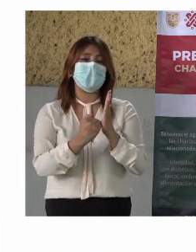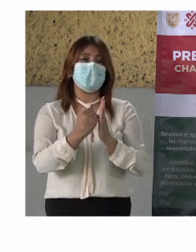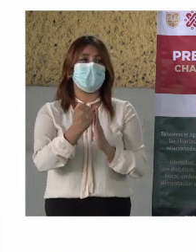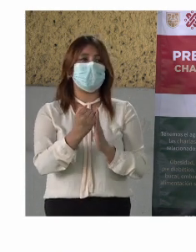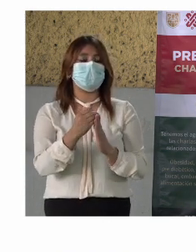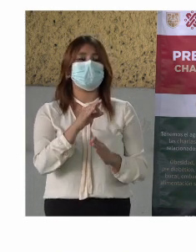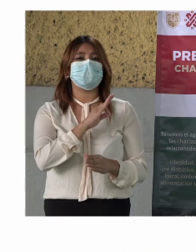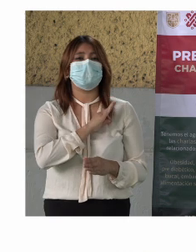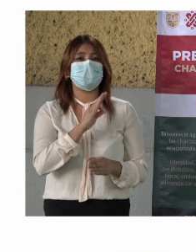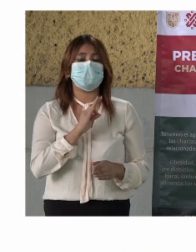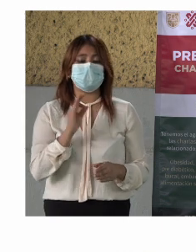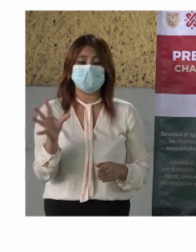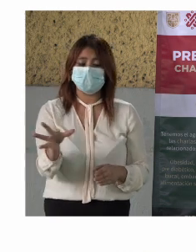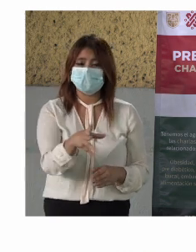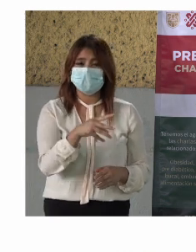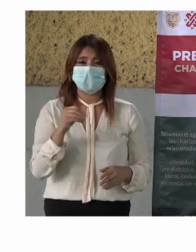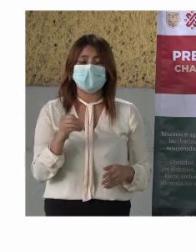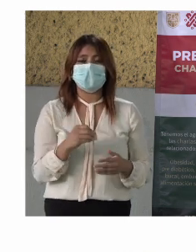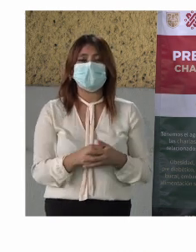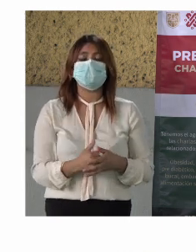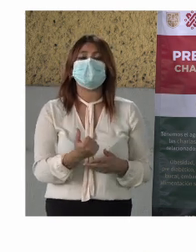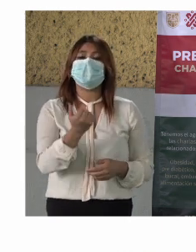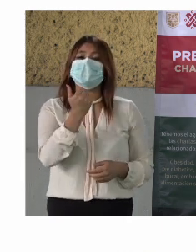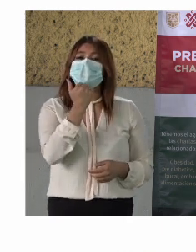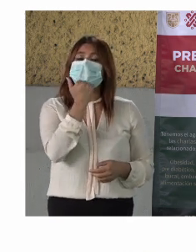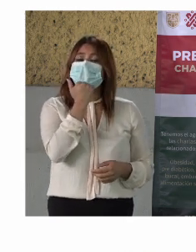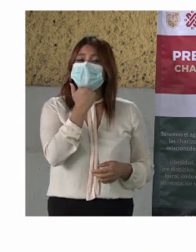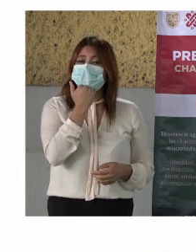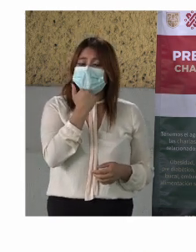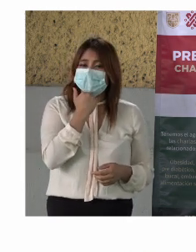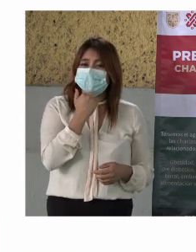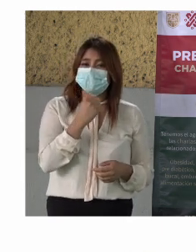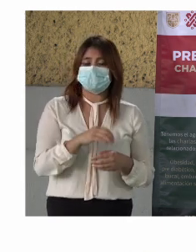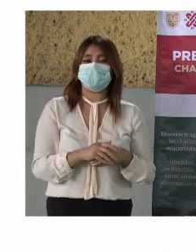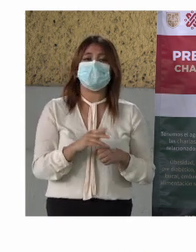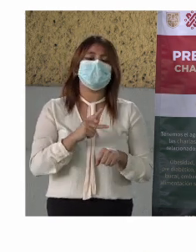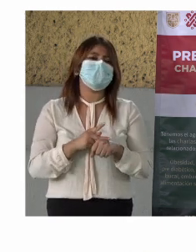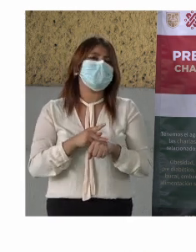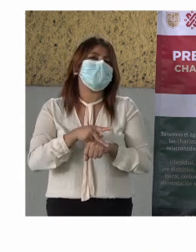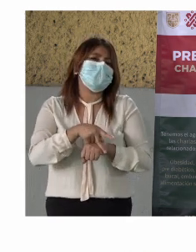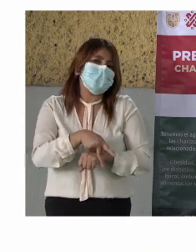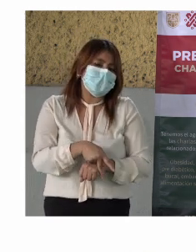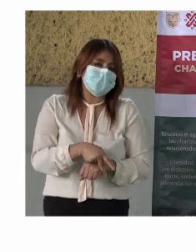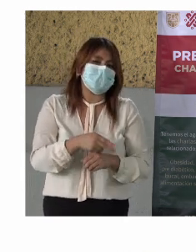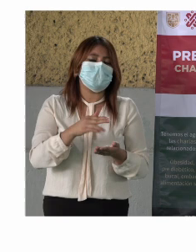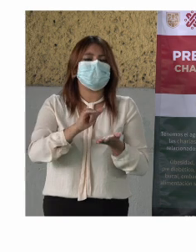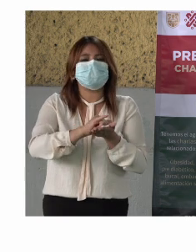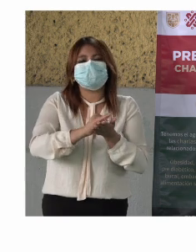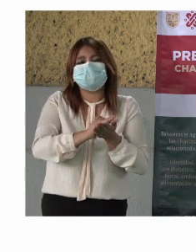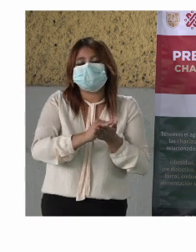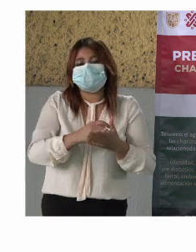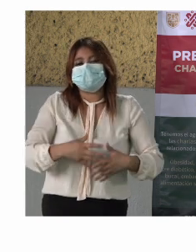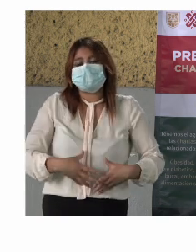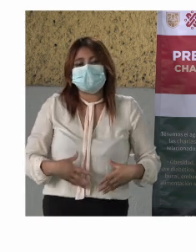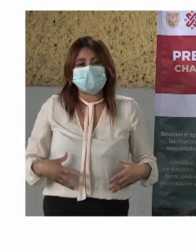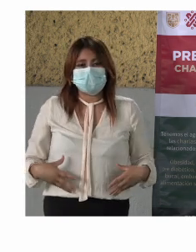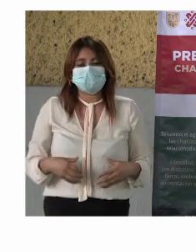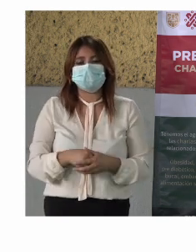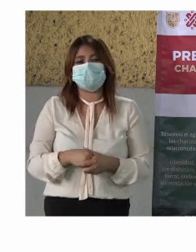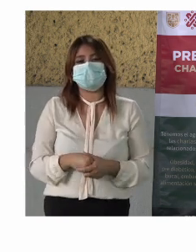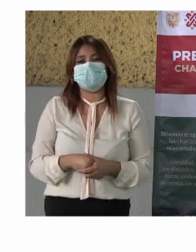captación de glucosa en el músculo, en el hígado y en el tejido adiposo, en la grasa corporal. Además, va a